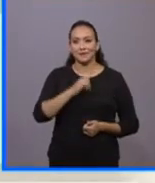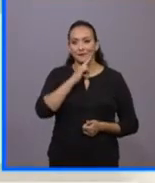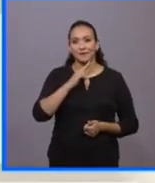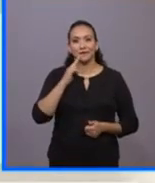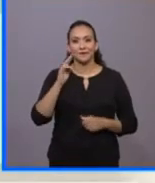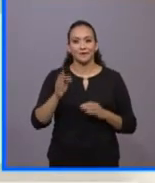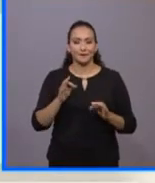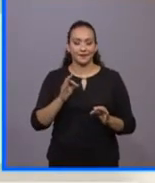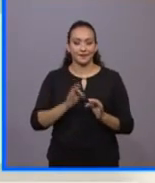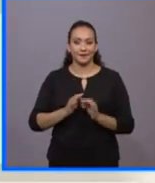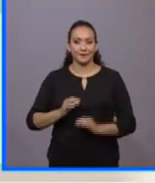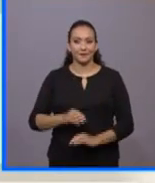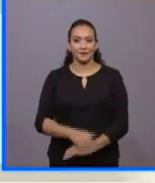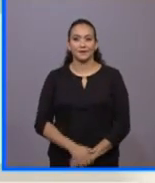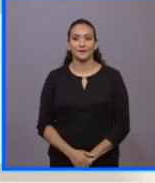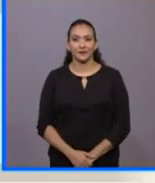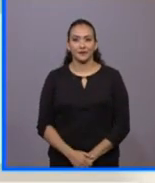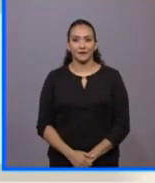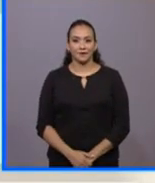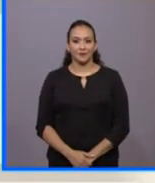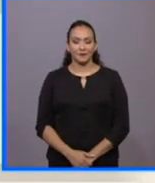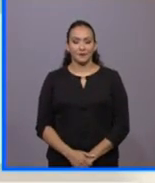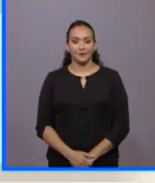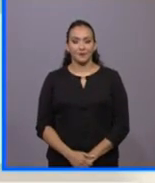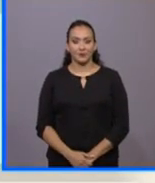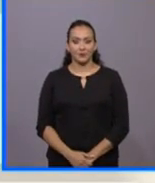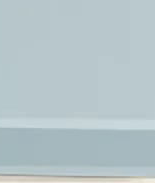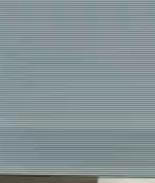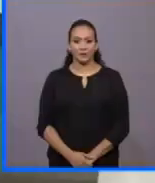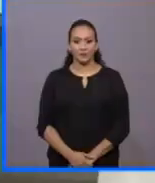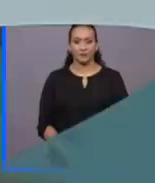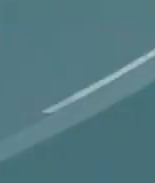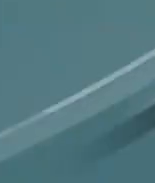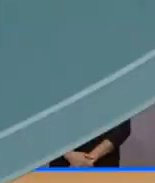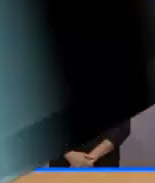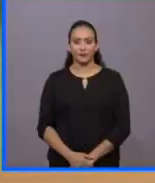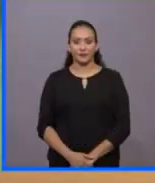Poder Judicial de la Federación, Lorena Sánchez Cabrera.